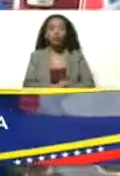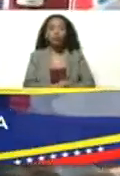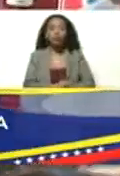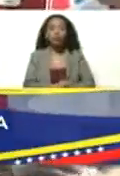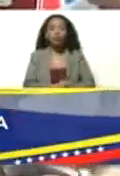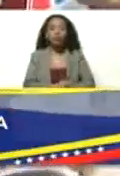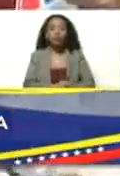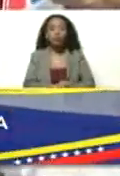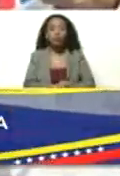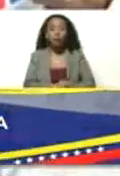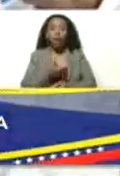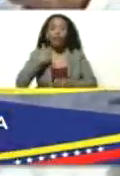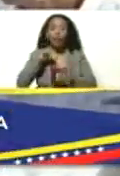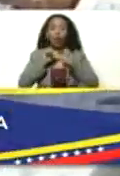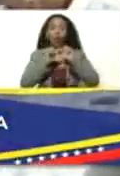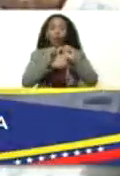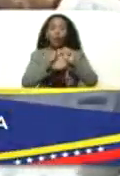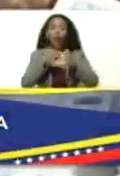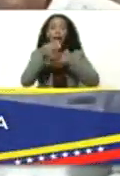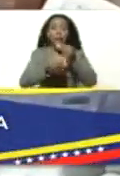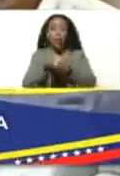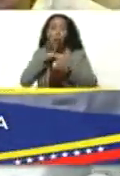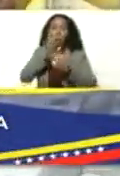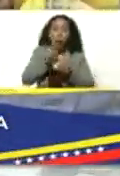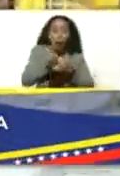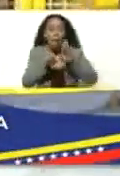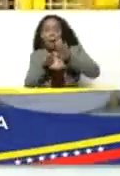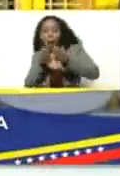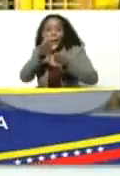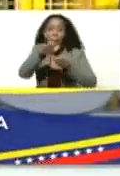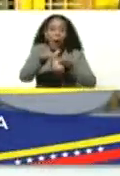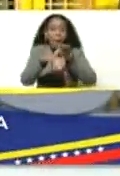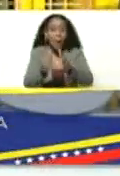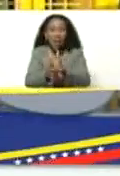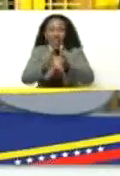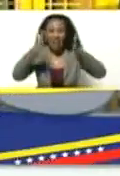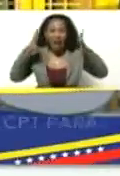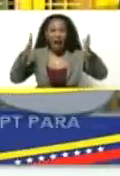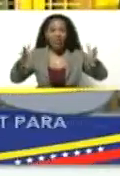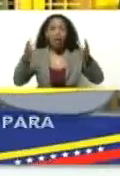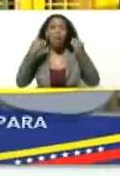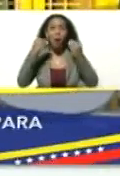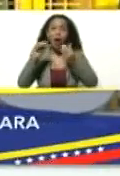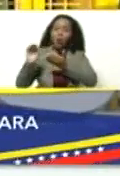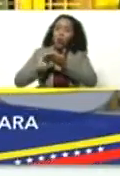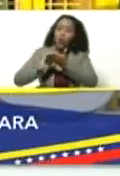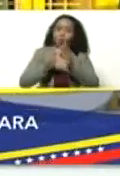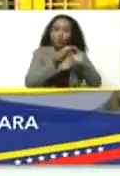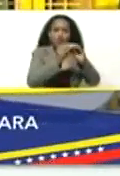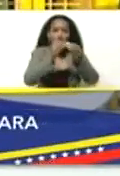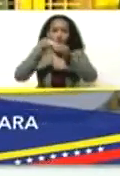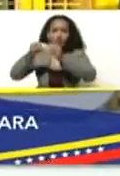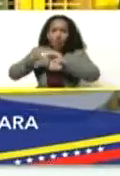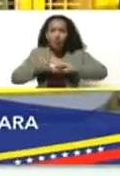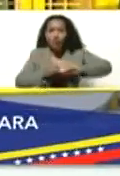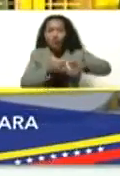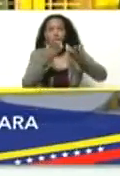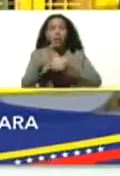Y tenemos que seguir dando pasos agigantados para la recuperación